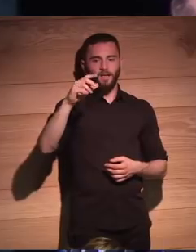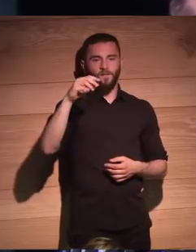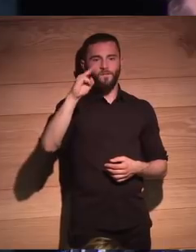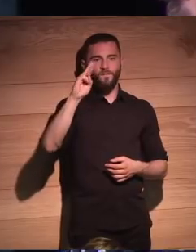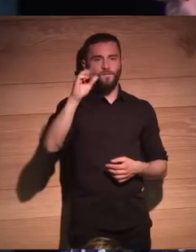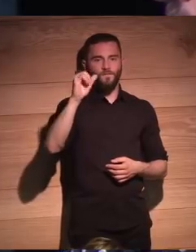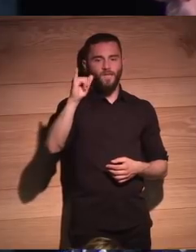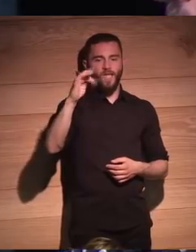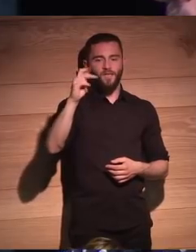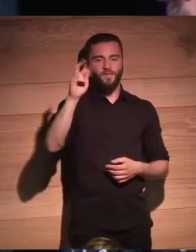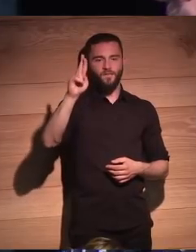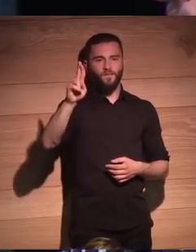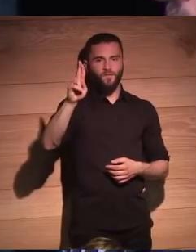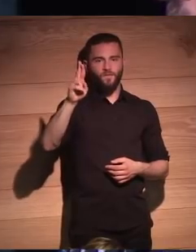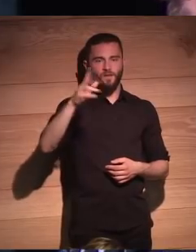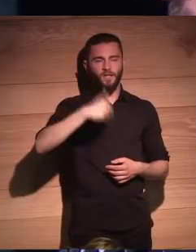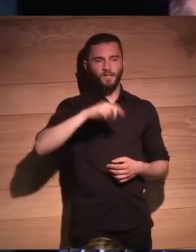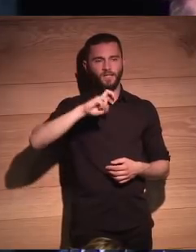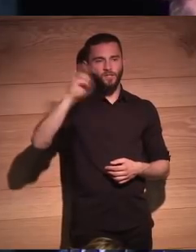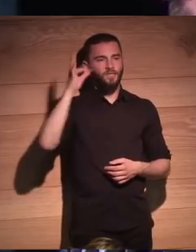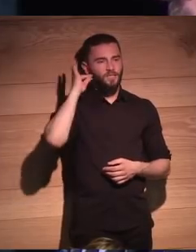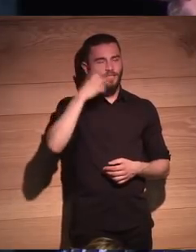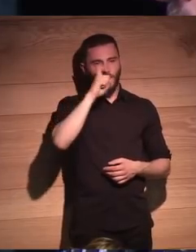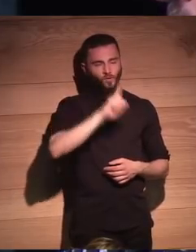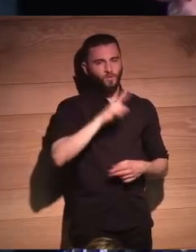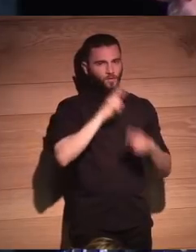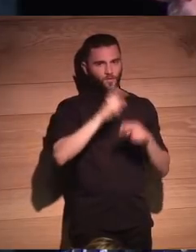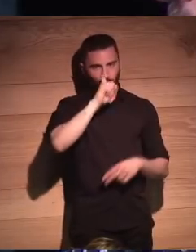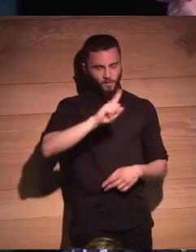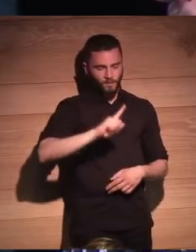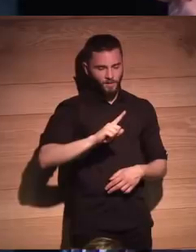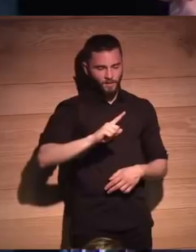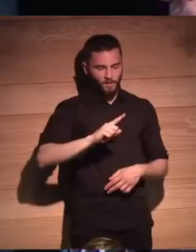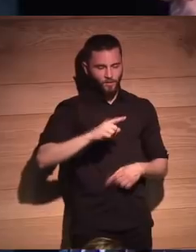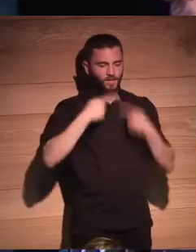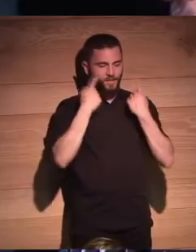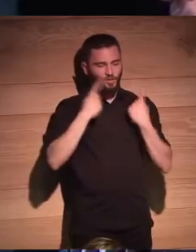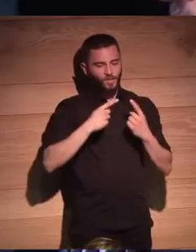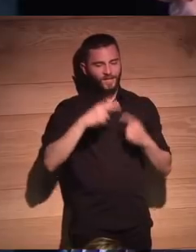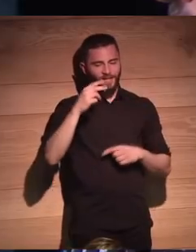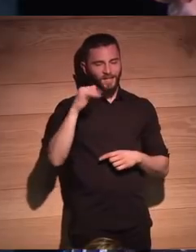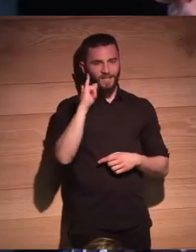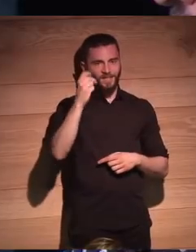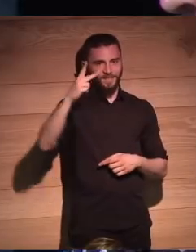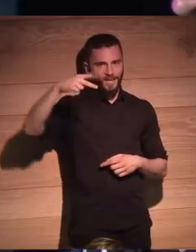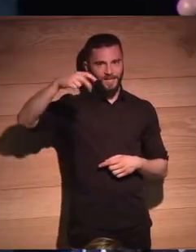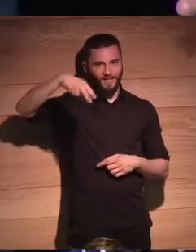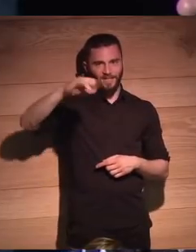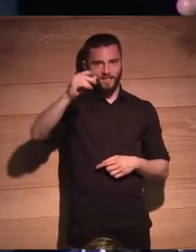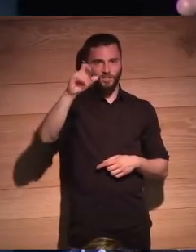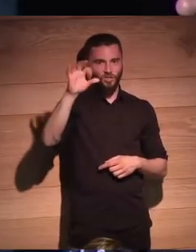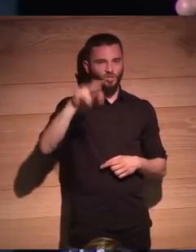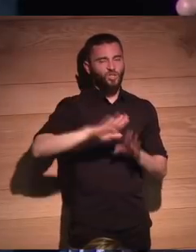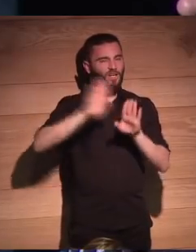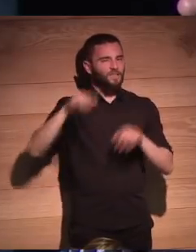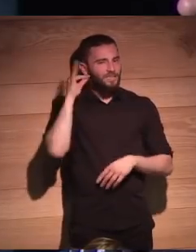No me acuerdo cuál era la que estaba con Jack Nicholson, con el Joker, que tenía la cara como desfigurada. A mí esas cosas, toda la iconografía